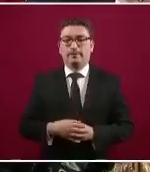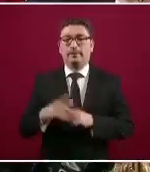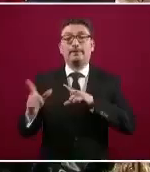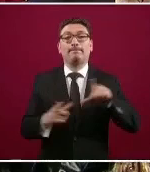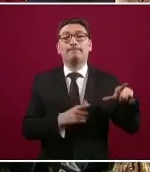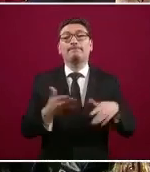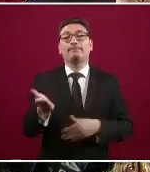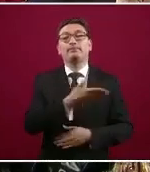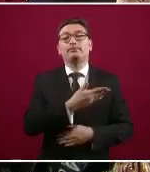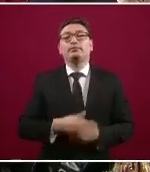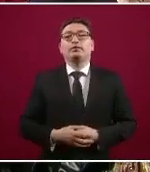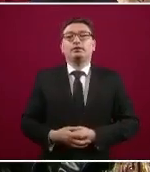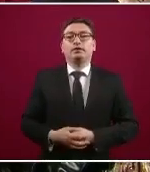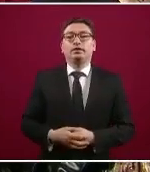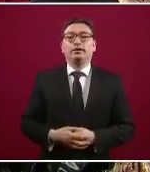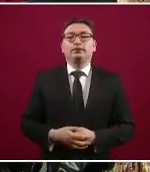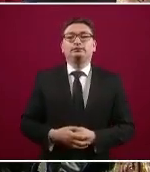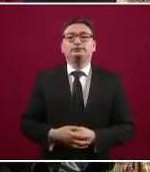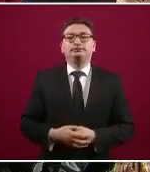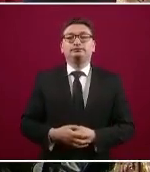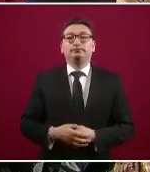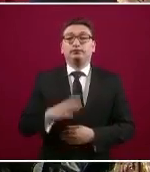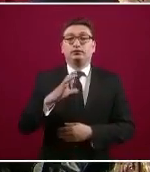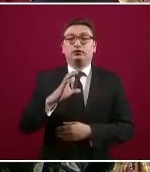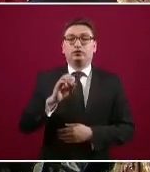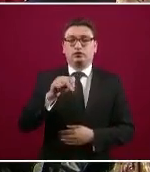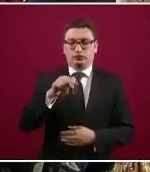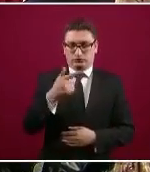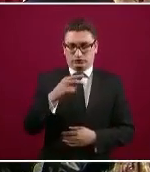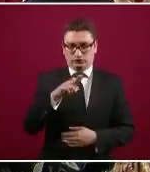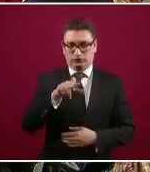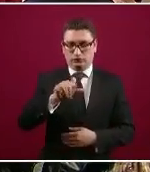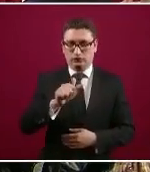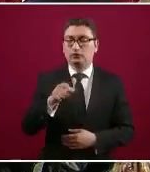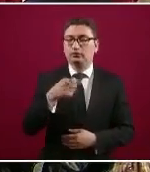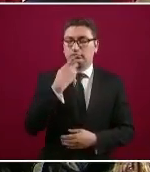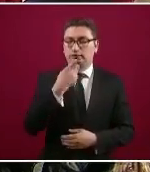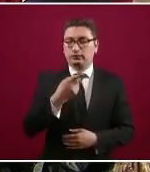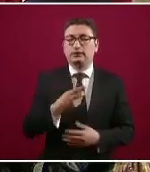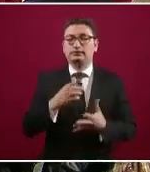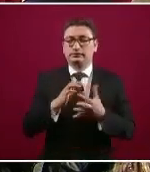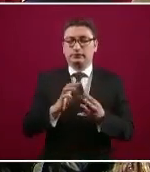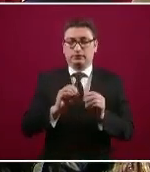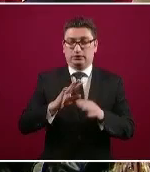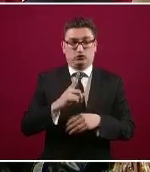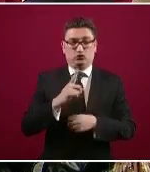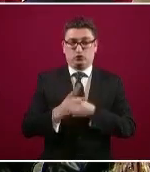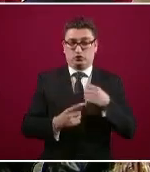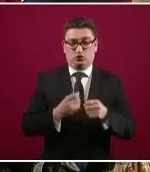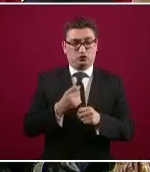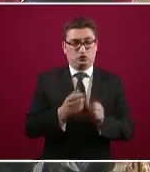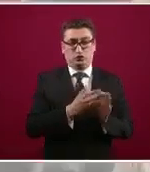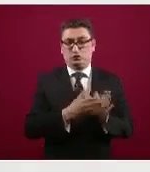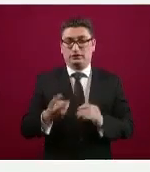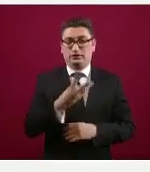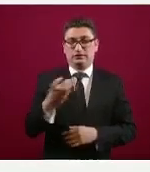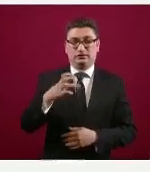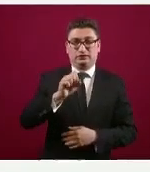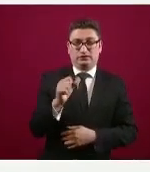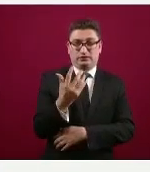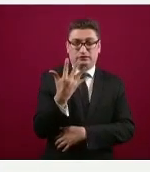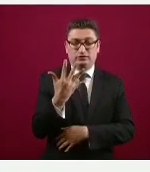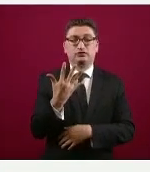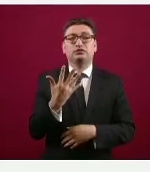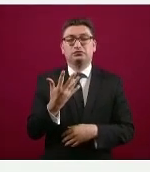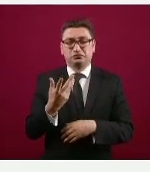Aquí hay una mención especial en CONAGUA, porque CONAGUA tiene todo el año estamos trabajando, en primer lugar, con un